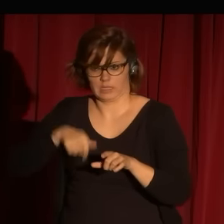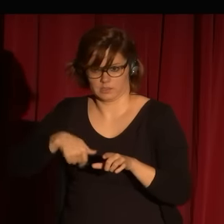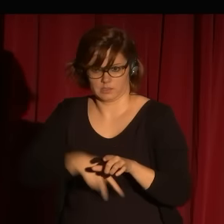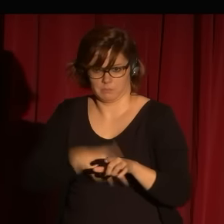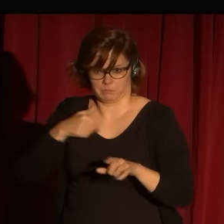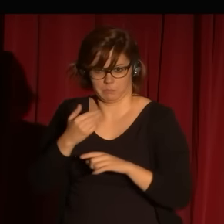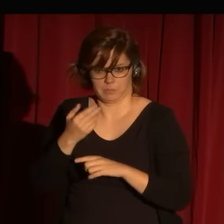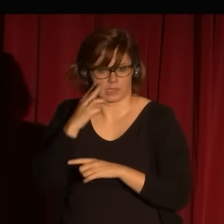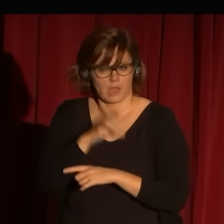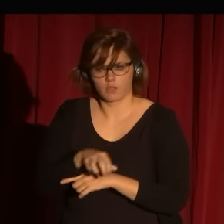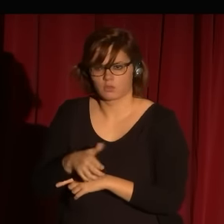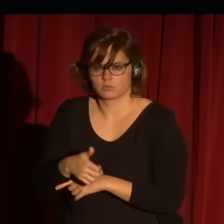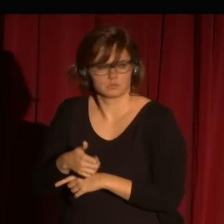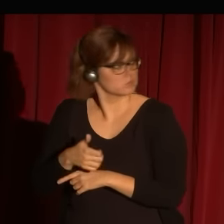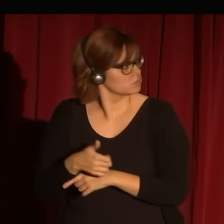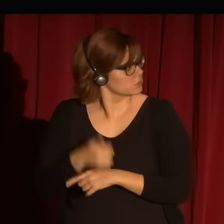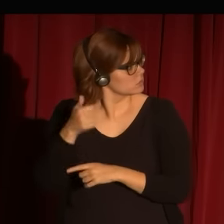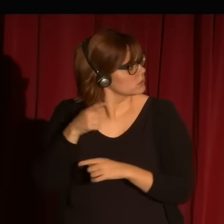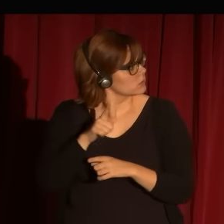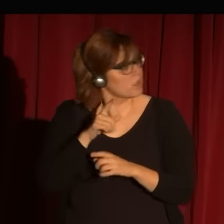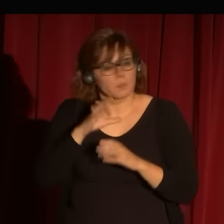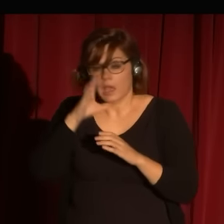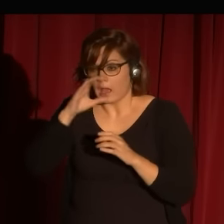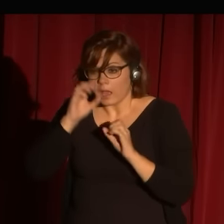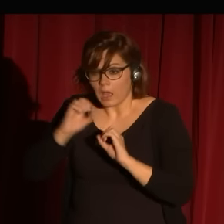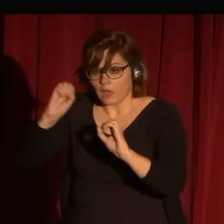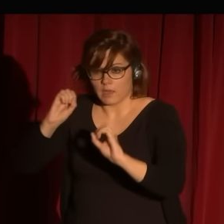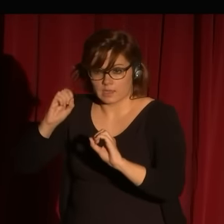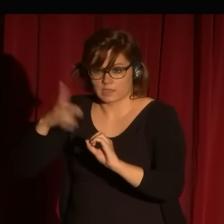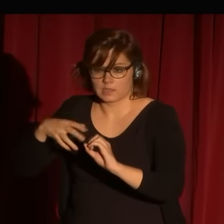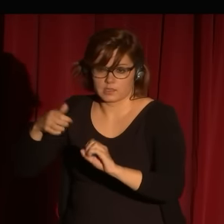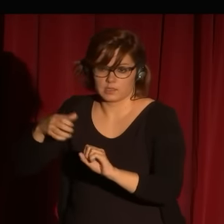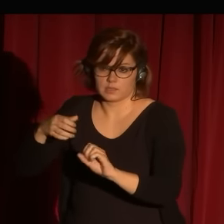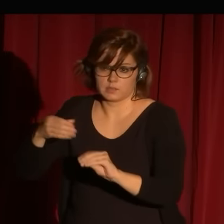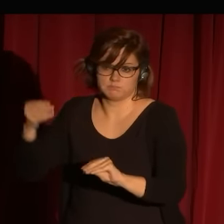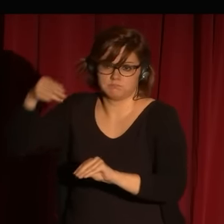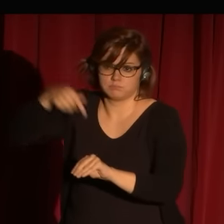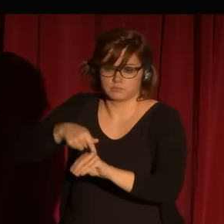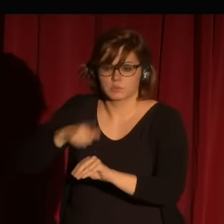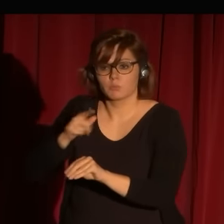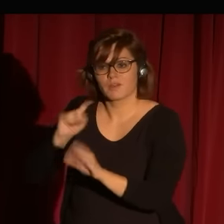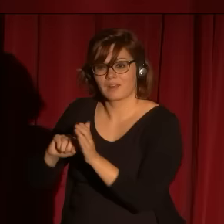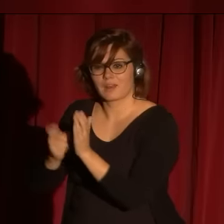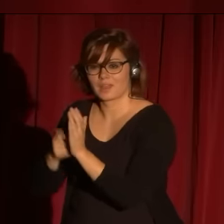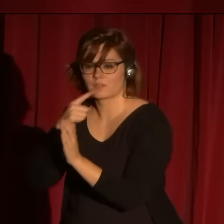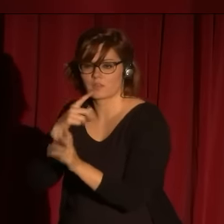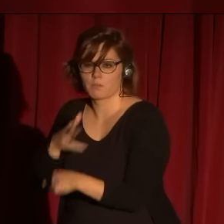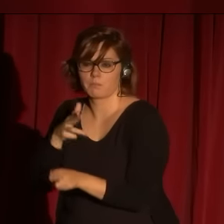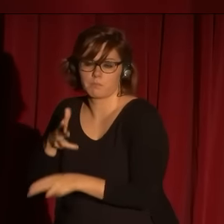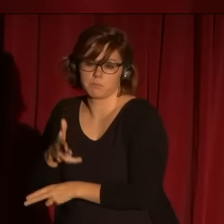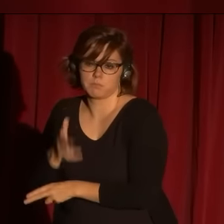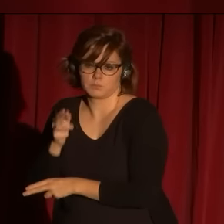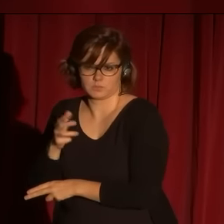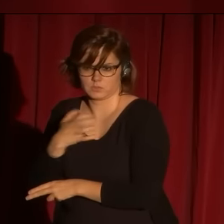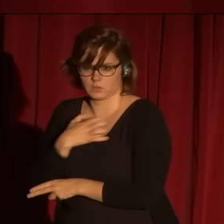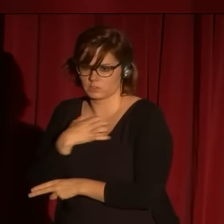eh veríamos mucha más vemos la cabeza de un jabalí con una lanza esa misma ley dice que no se debe usar pólvora para cazar porque es una cosa que